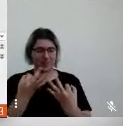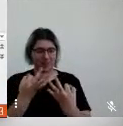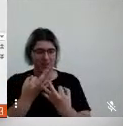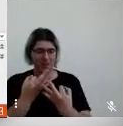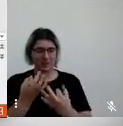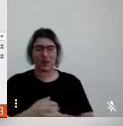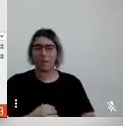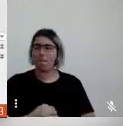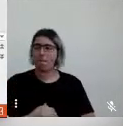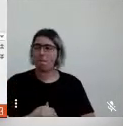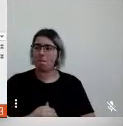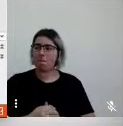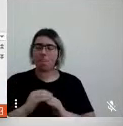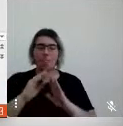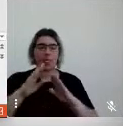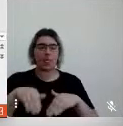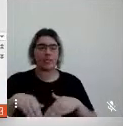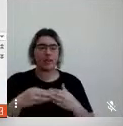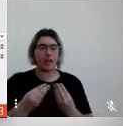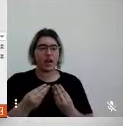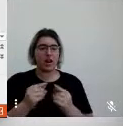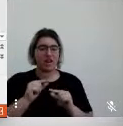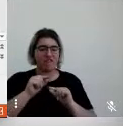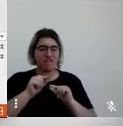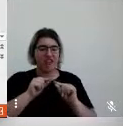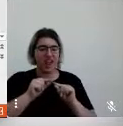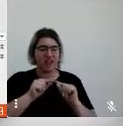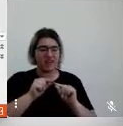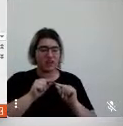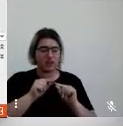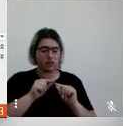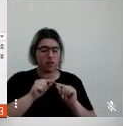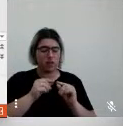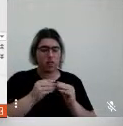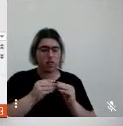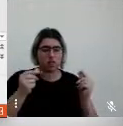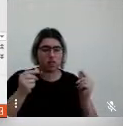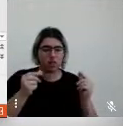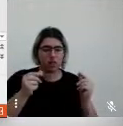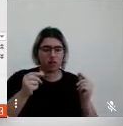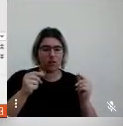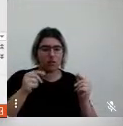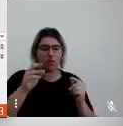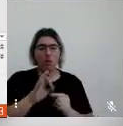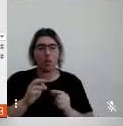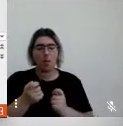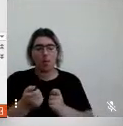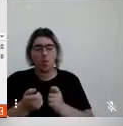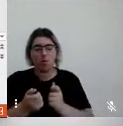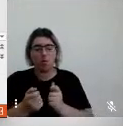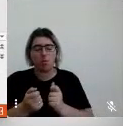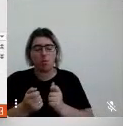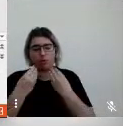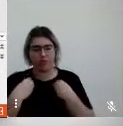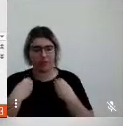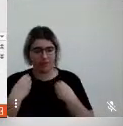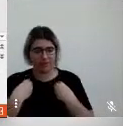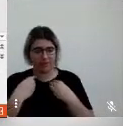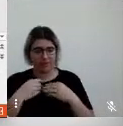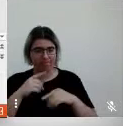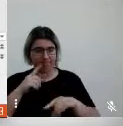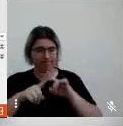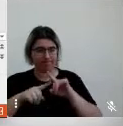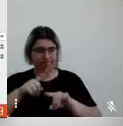Que acaben desapareciendo esas bacterias o que intenten sobrevivir poco a poco. En muchas ocasiones, ¿qué